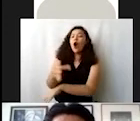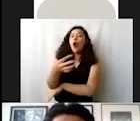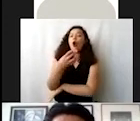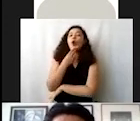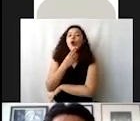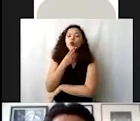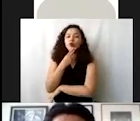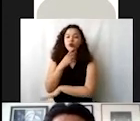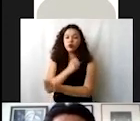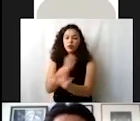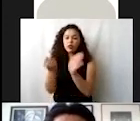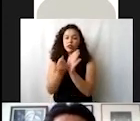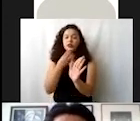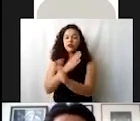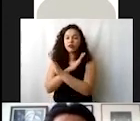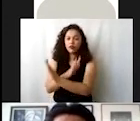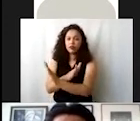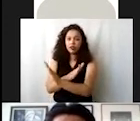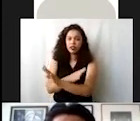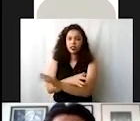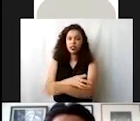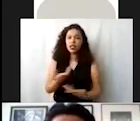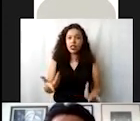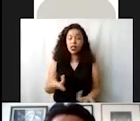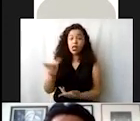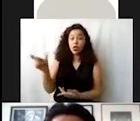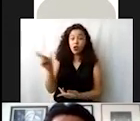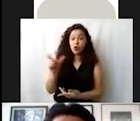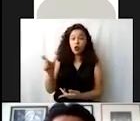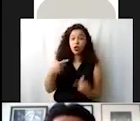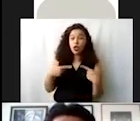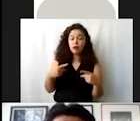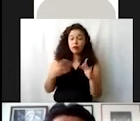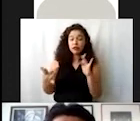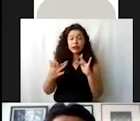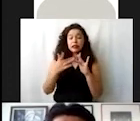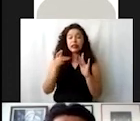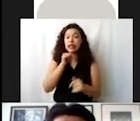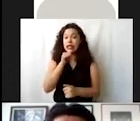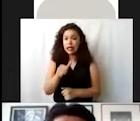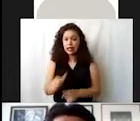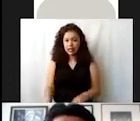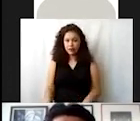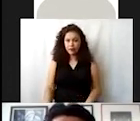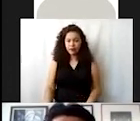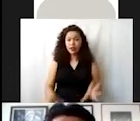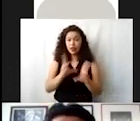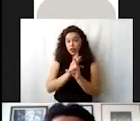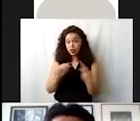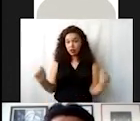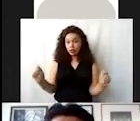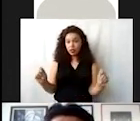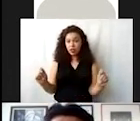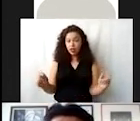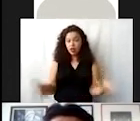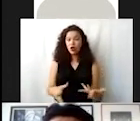sellos cuando detecten que el contribuyente no fue localizado, desapareció o desocupó su